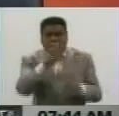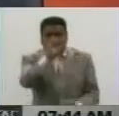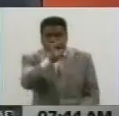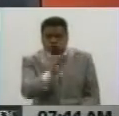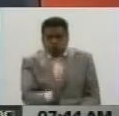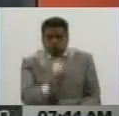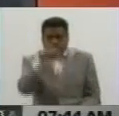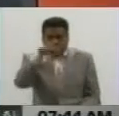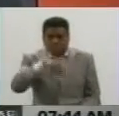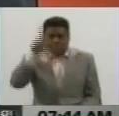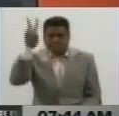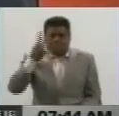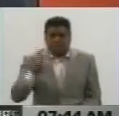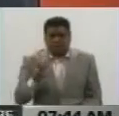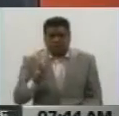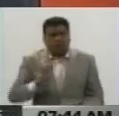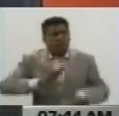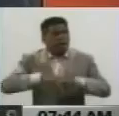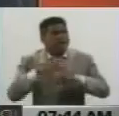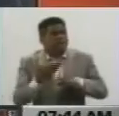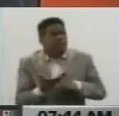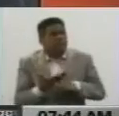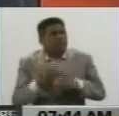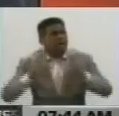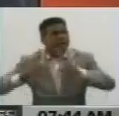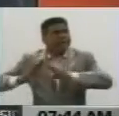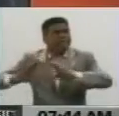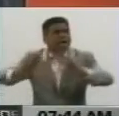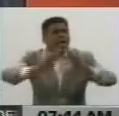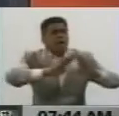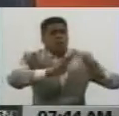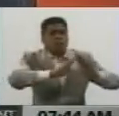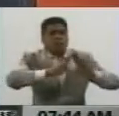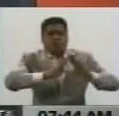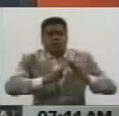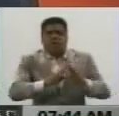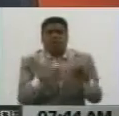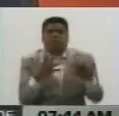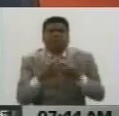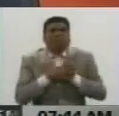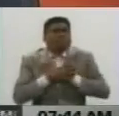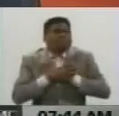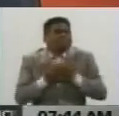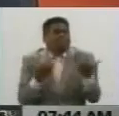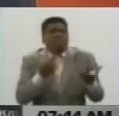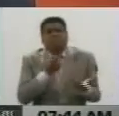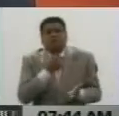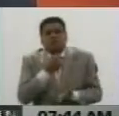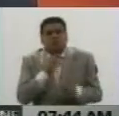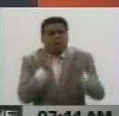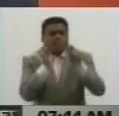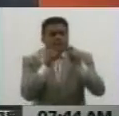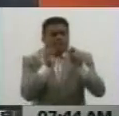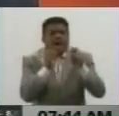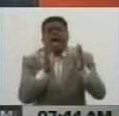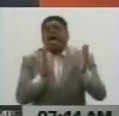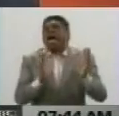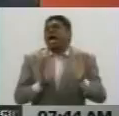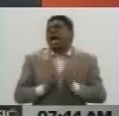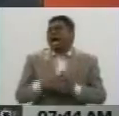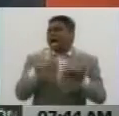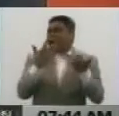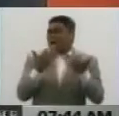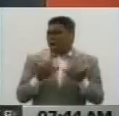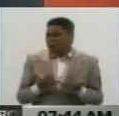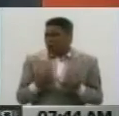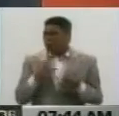la sociedad, la comunidad tiene vocación minera y busca ejercerla. Esa es una realidad. Ahora, ¿cuál es el papel